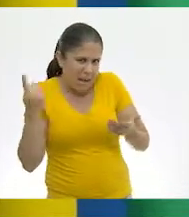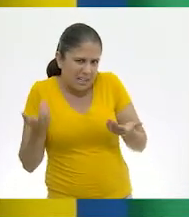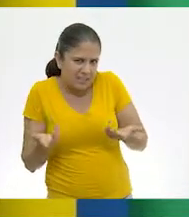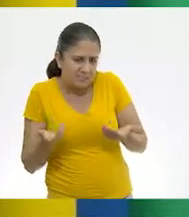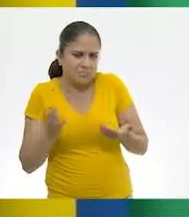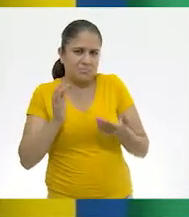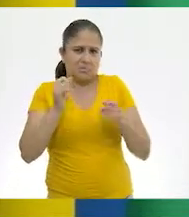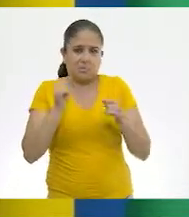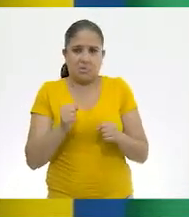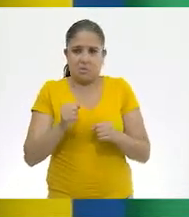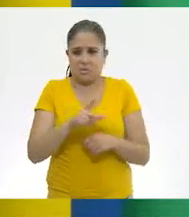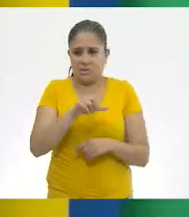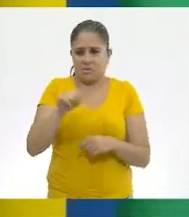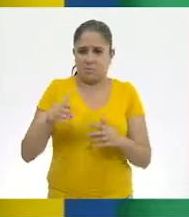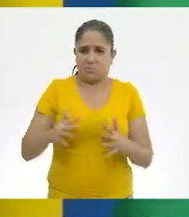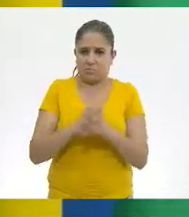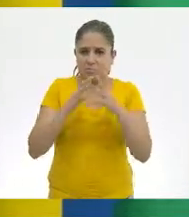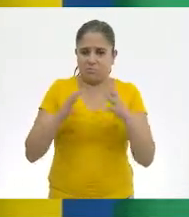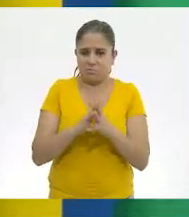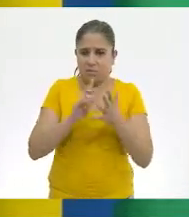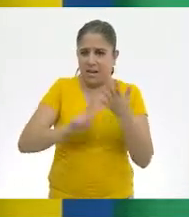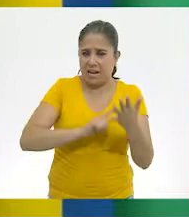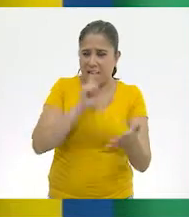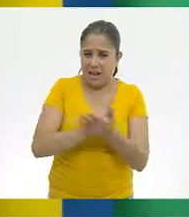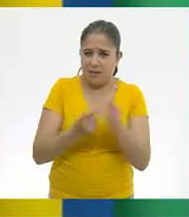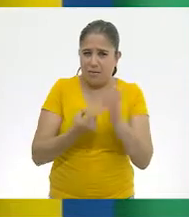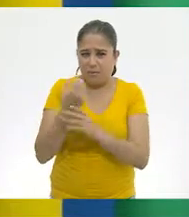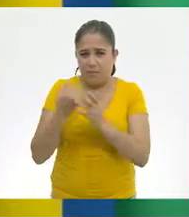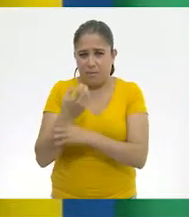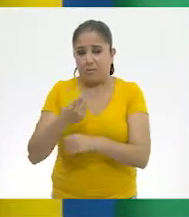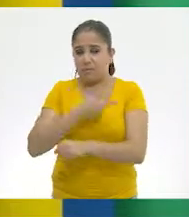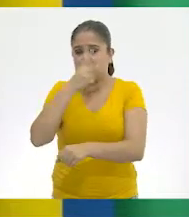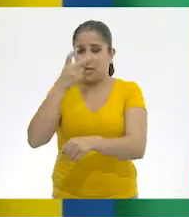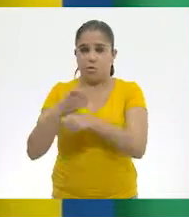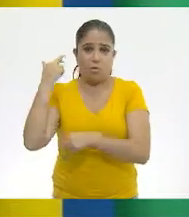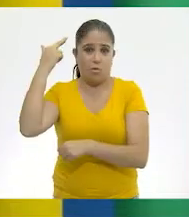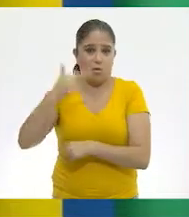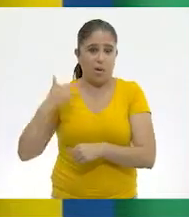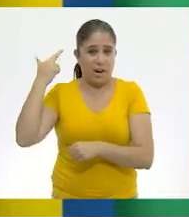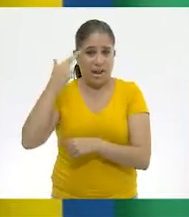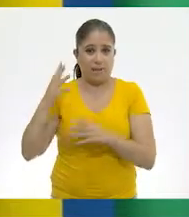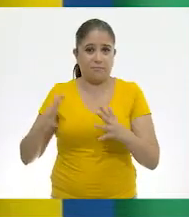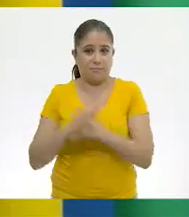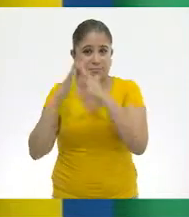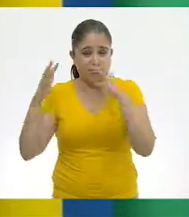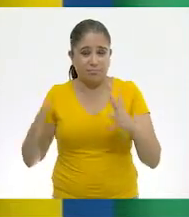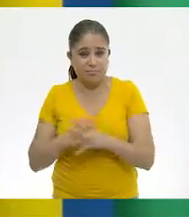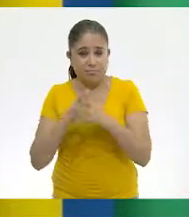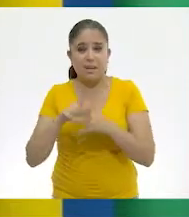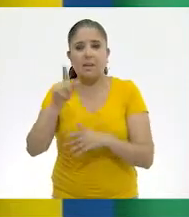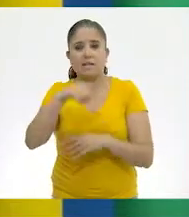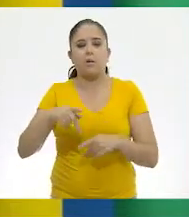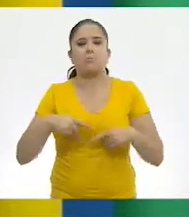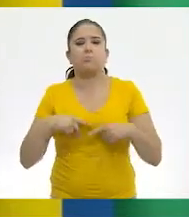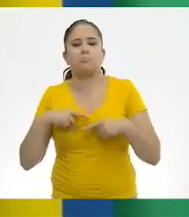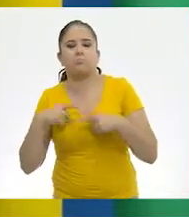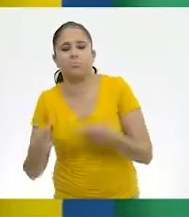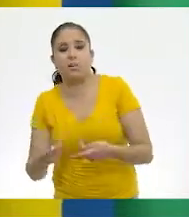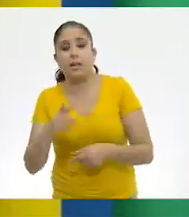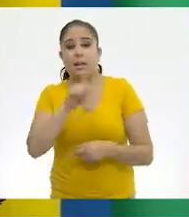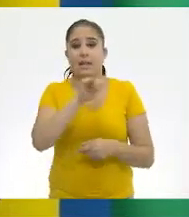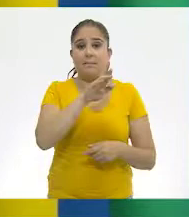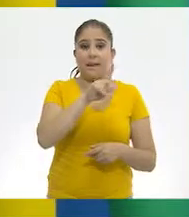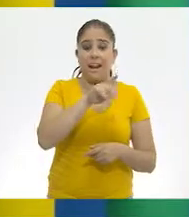Seguramente después de la Guerra de Reforma y el Segundo Imperio, los conservadores iban a quedar muy debilitados y los liberales tendrían